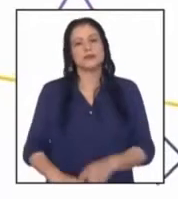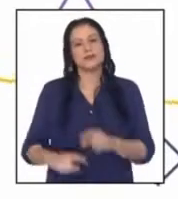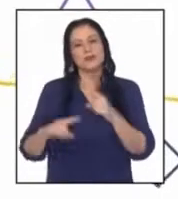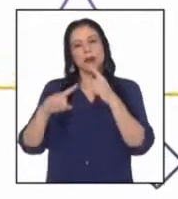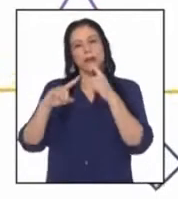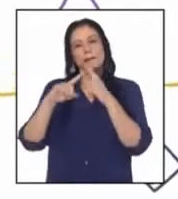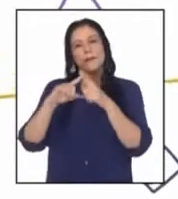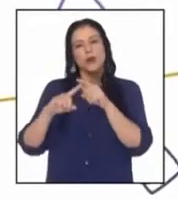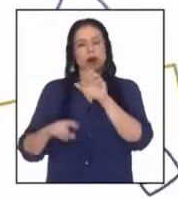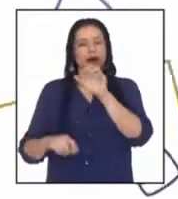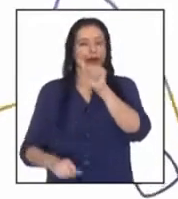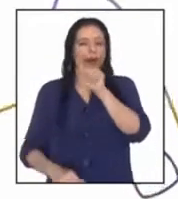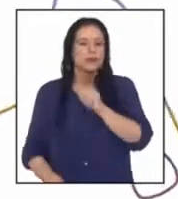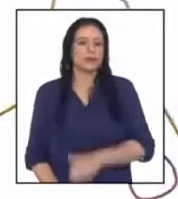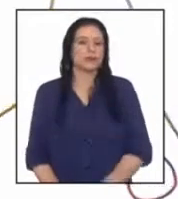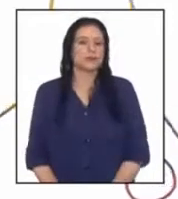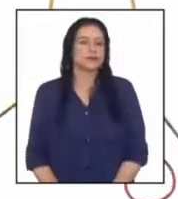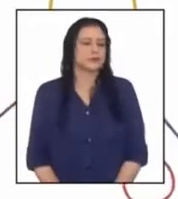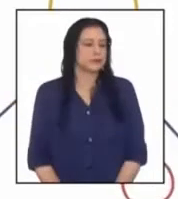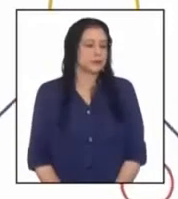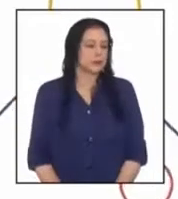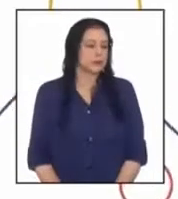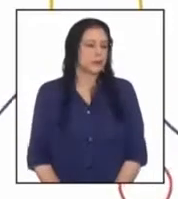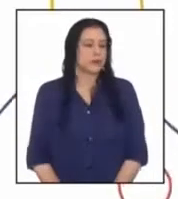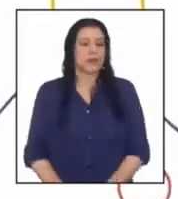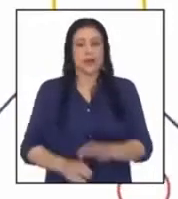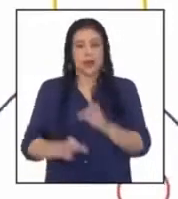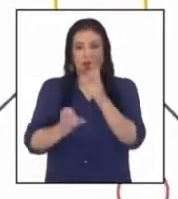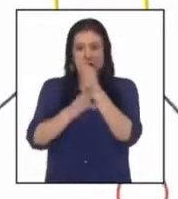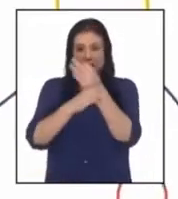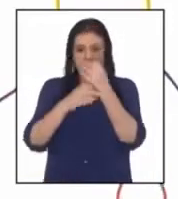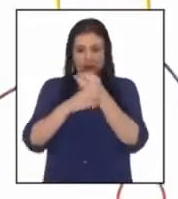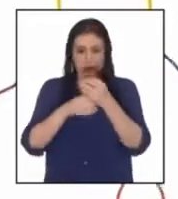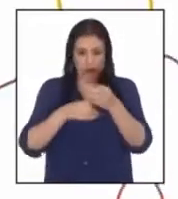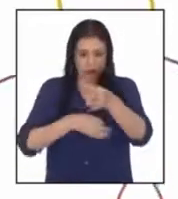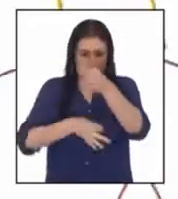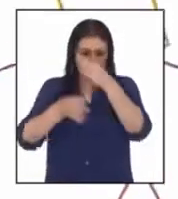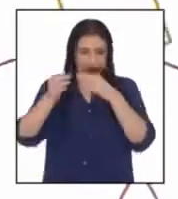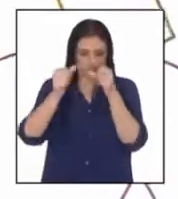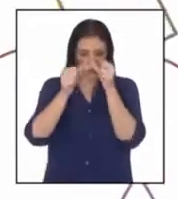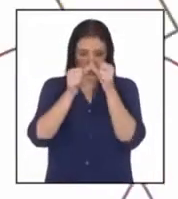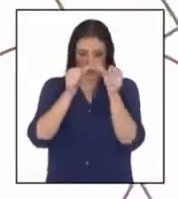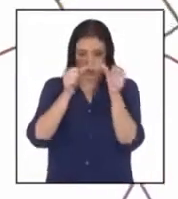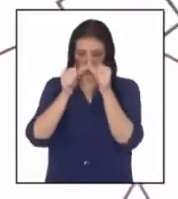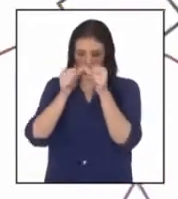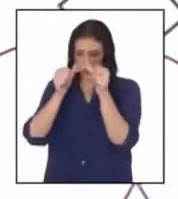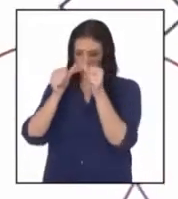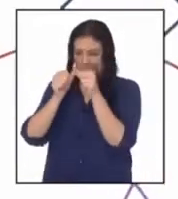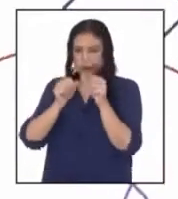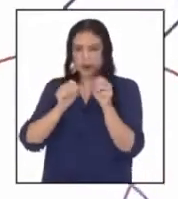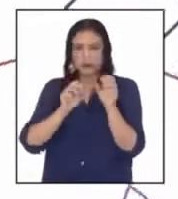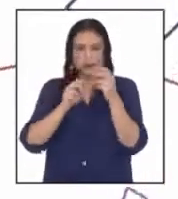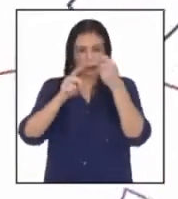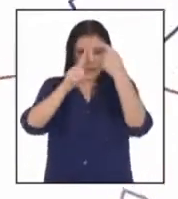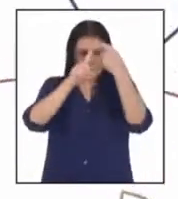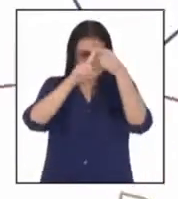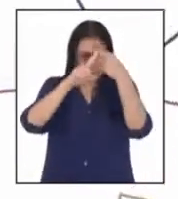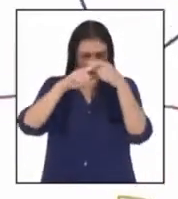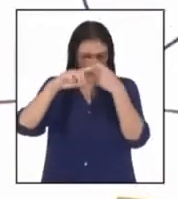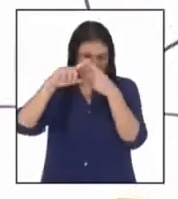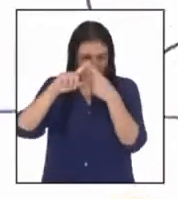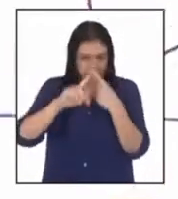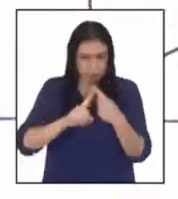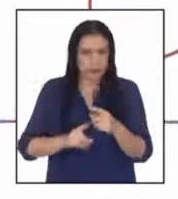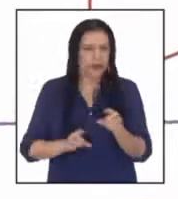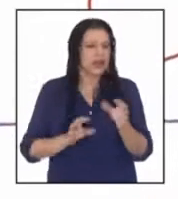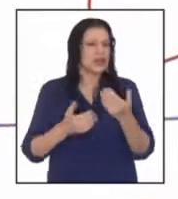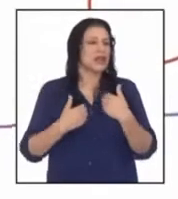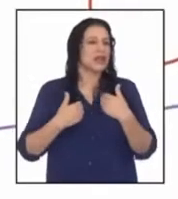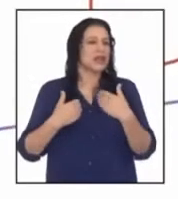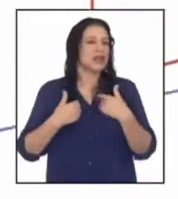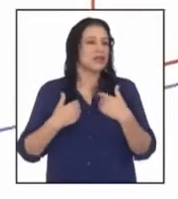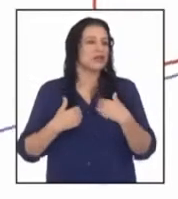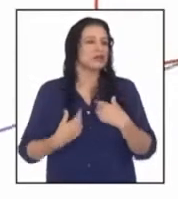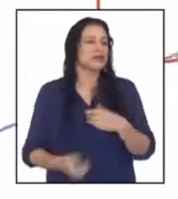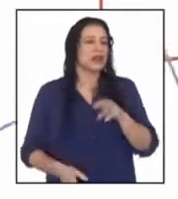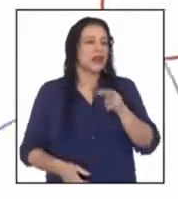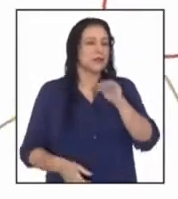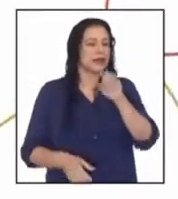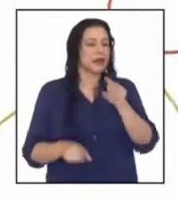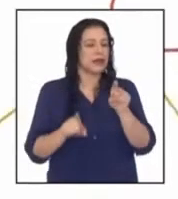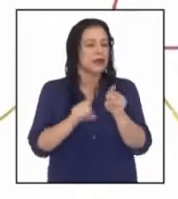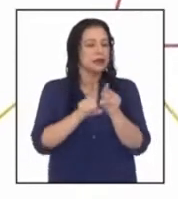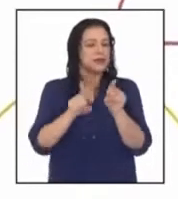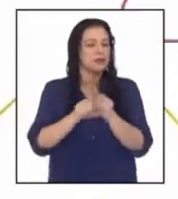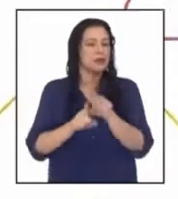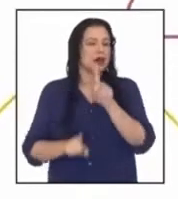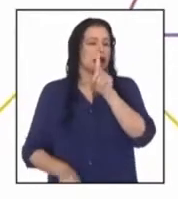la amplitud del intervalo. En dicha fórmula reemplazamos nuestros valores y desarrollando las operaciones tenemos que nuestra mediana